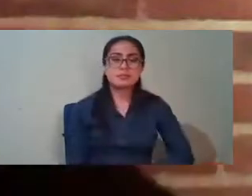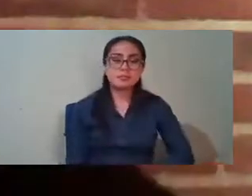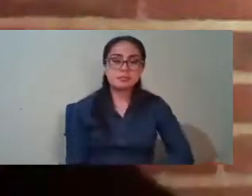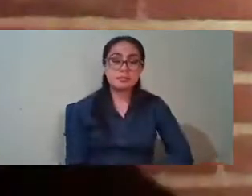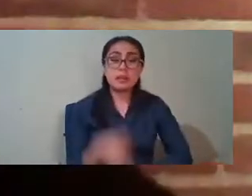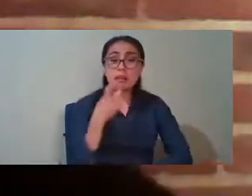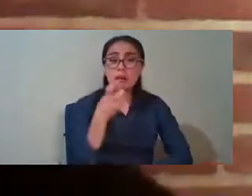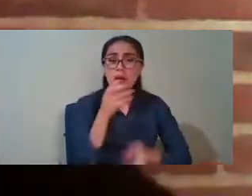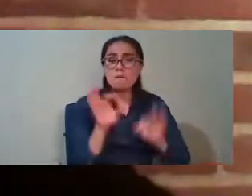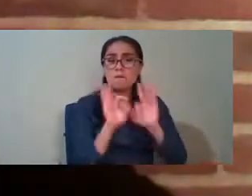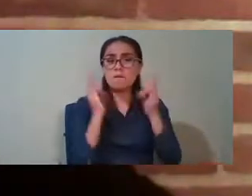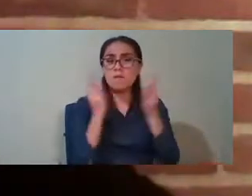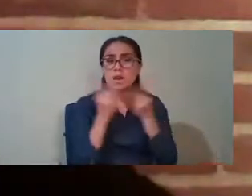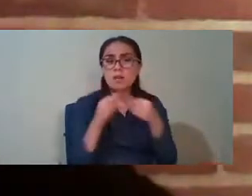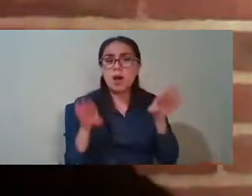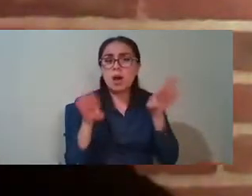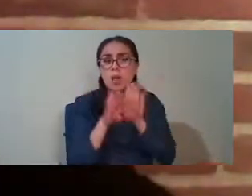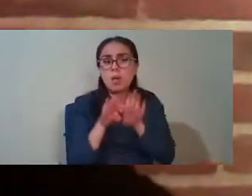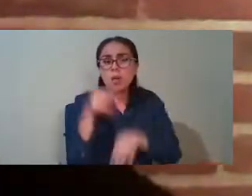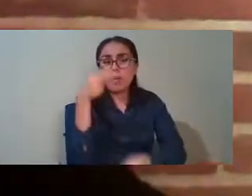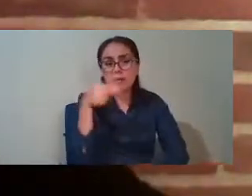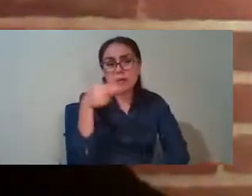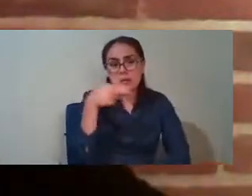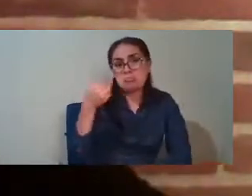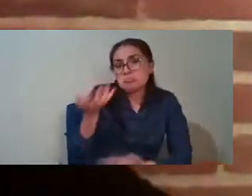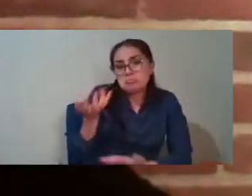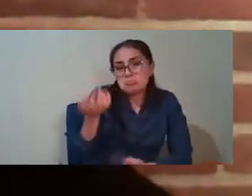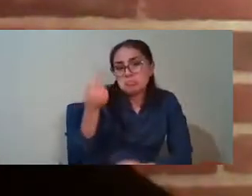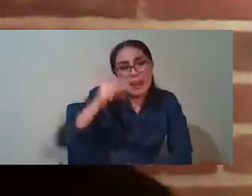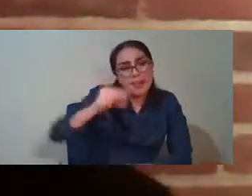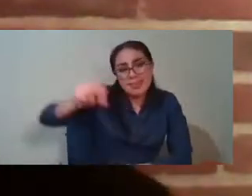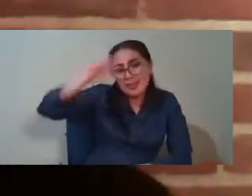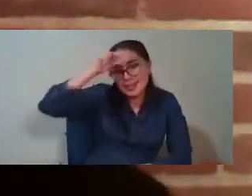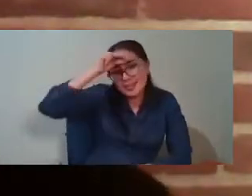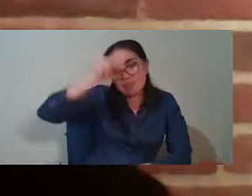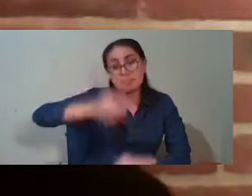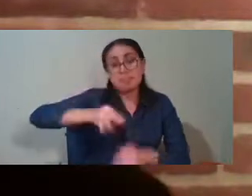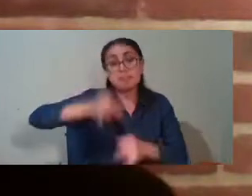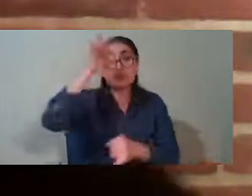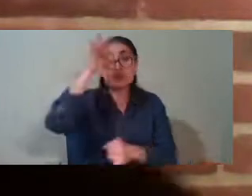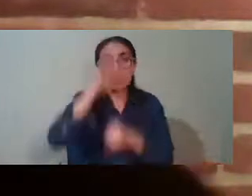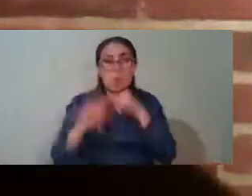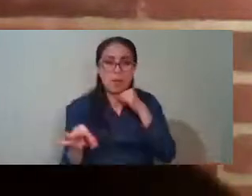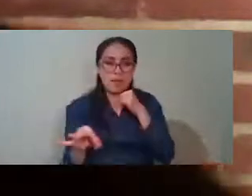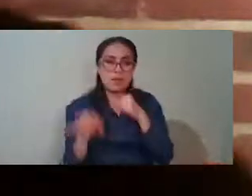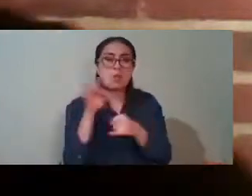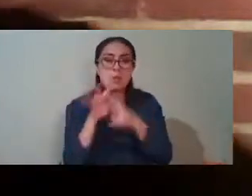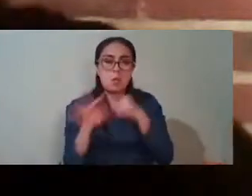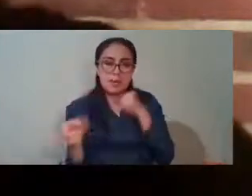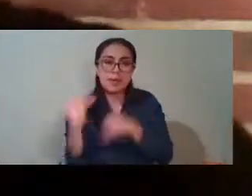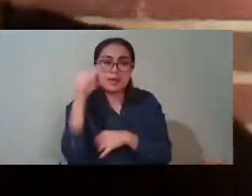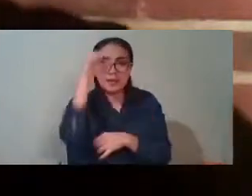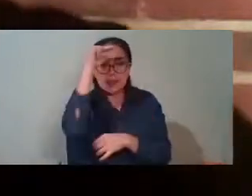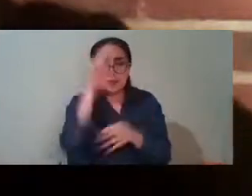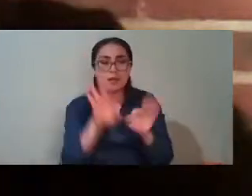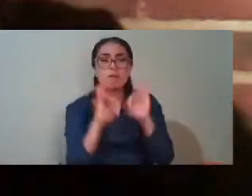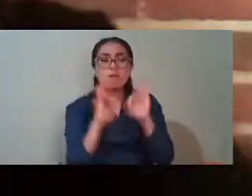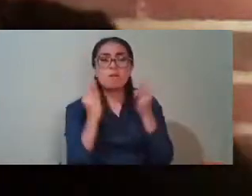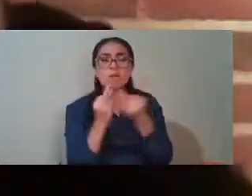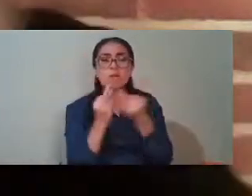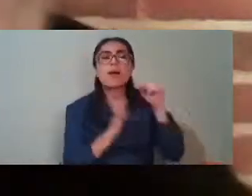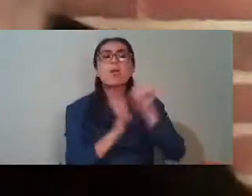otra manera lo llamaríamos? Sino de inteligencia. Por último, voy a la última de las inteligencias.